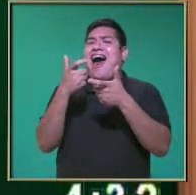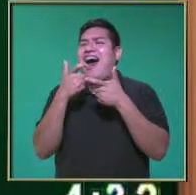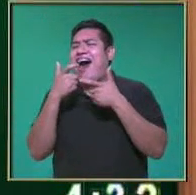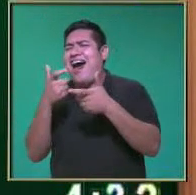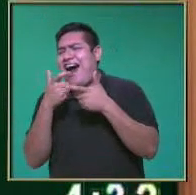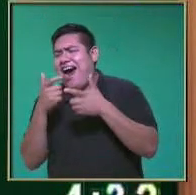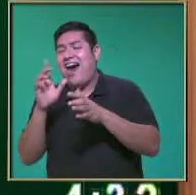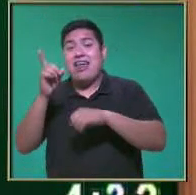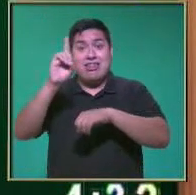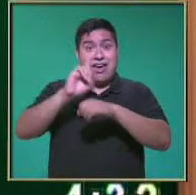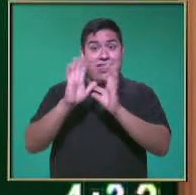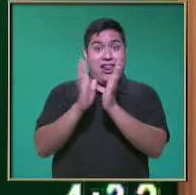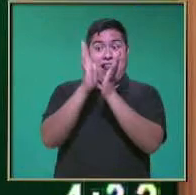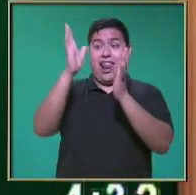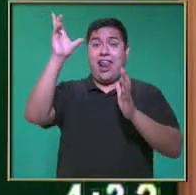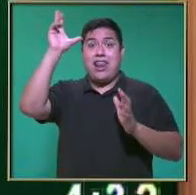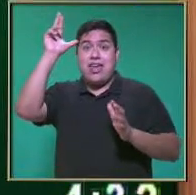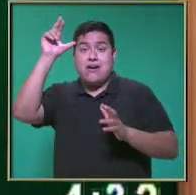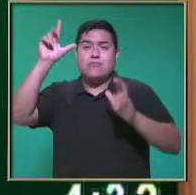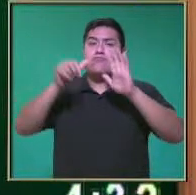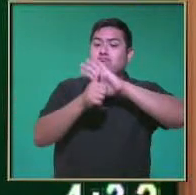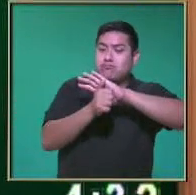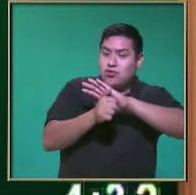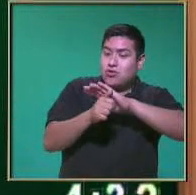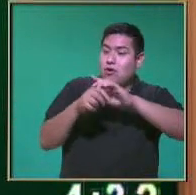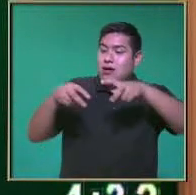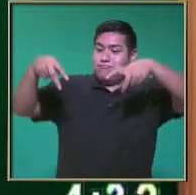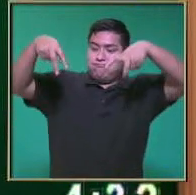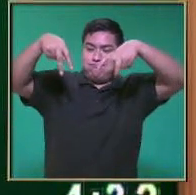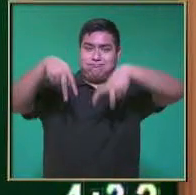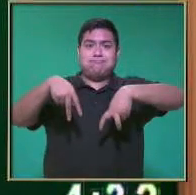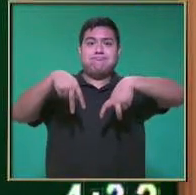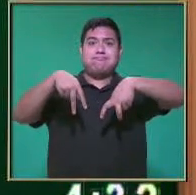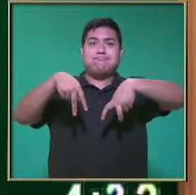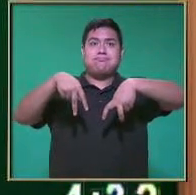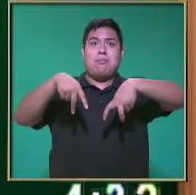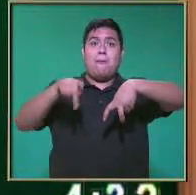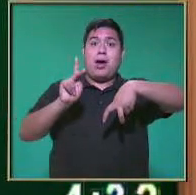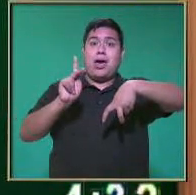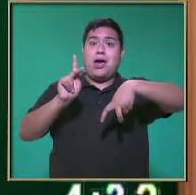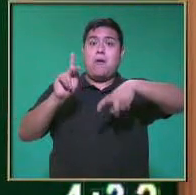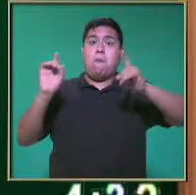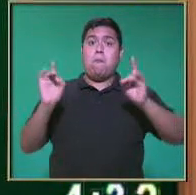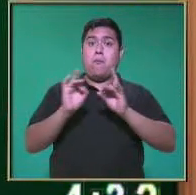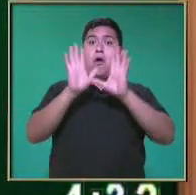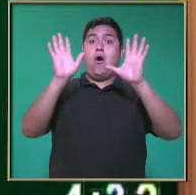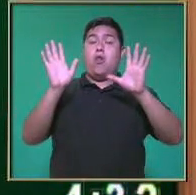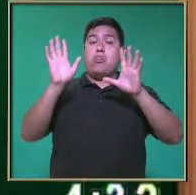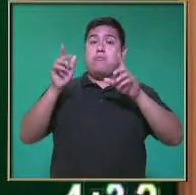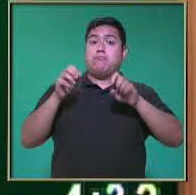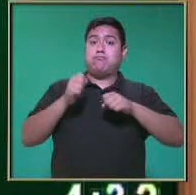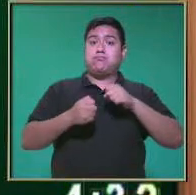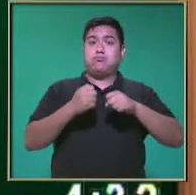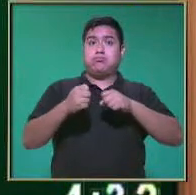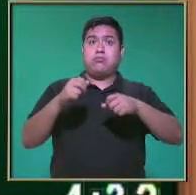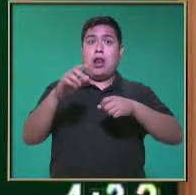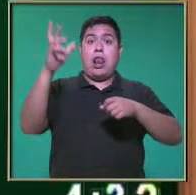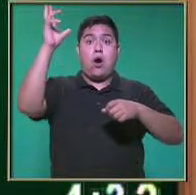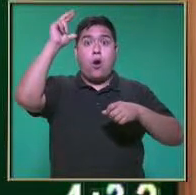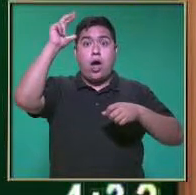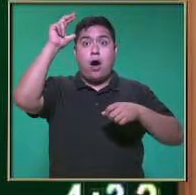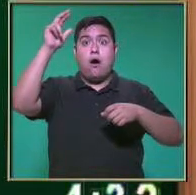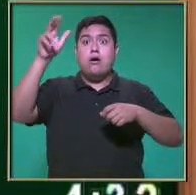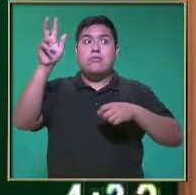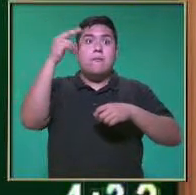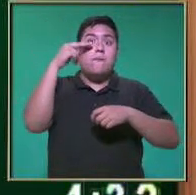carrera, la liebre y la tortuga se colocaron, pero pronto, un poco después, la liebre